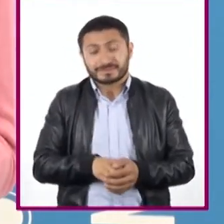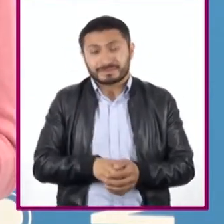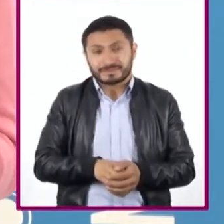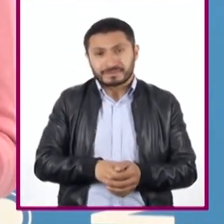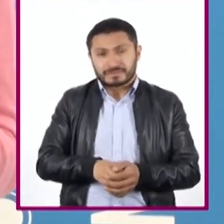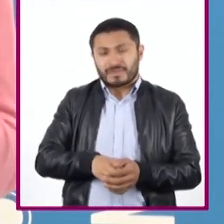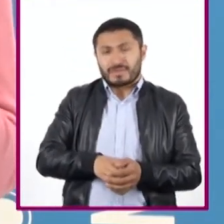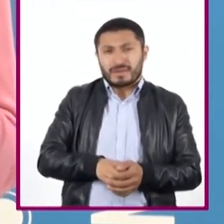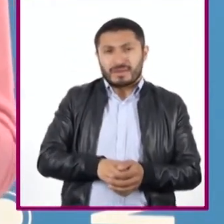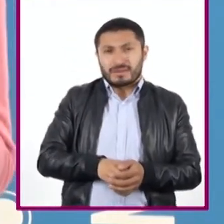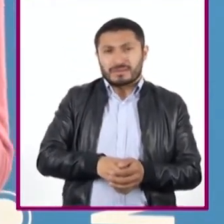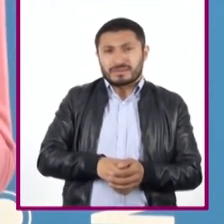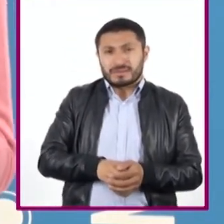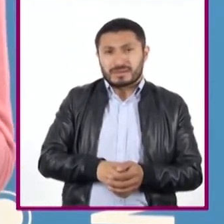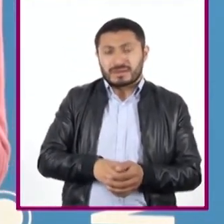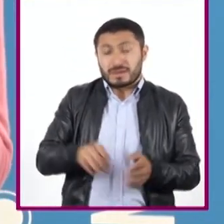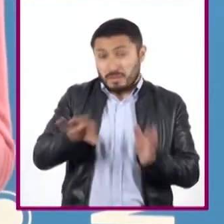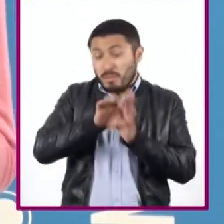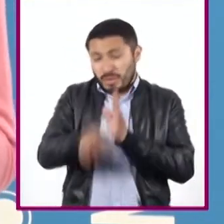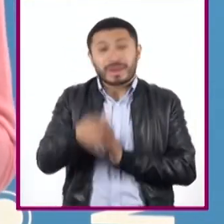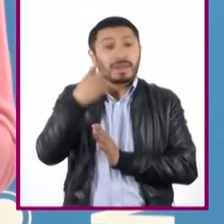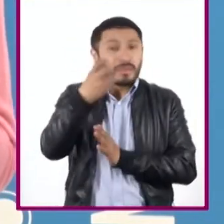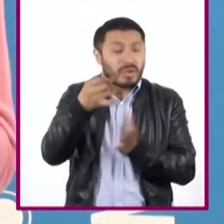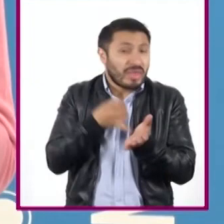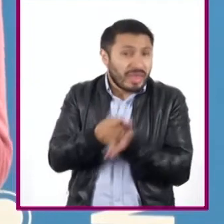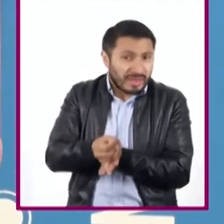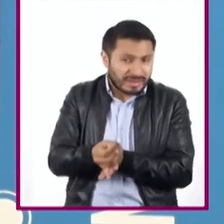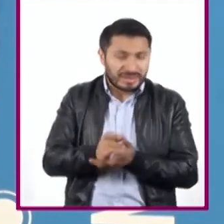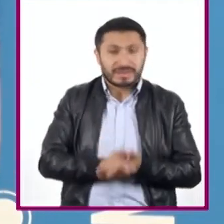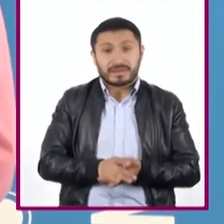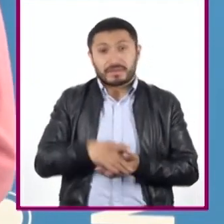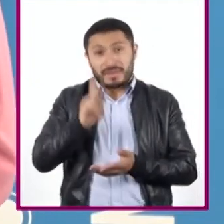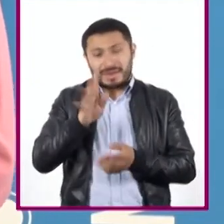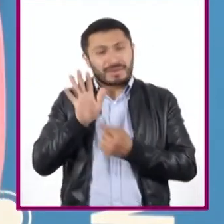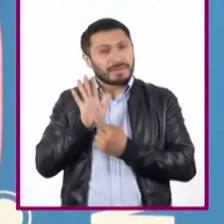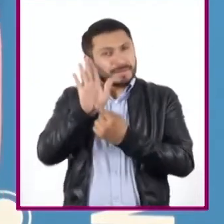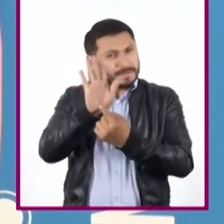de decisiones, les invitamos a ver el siguiente fragmento.